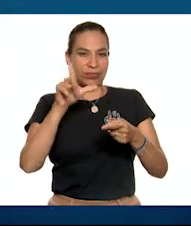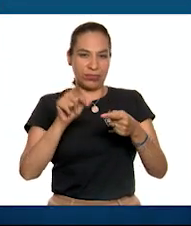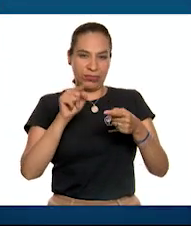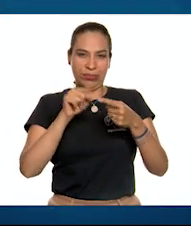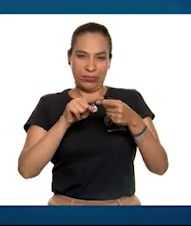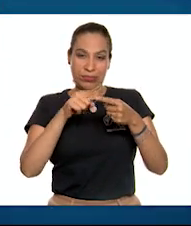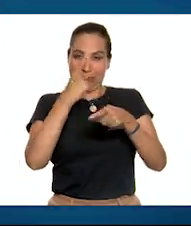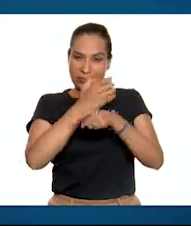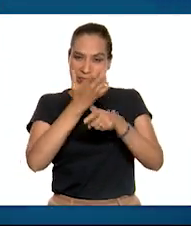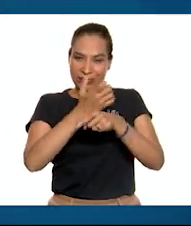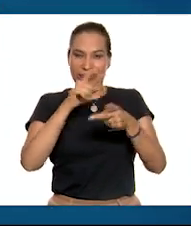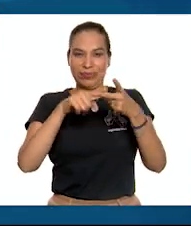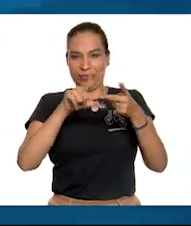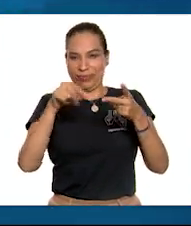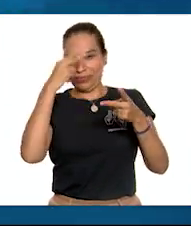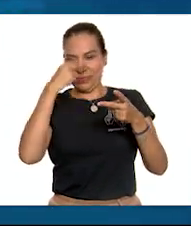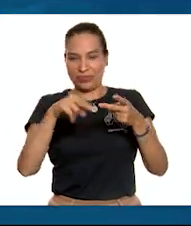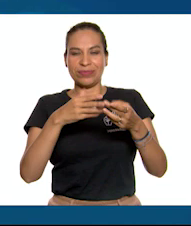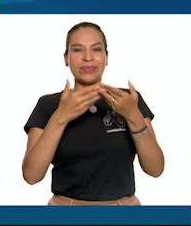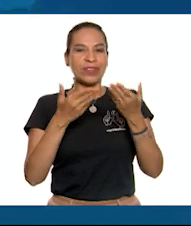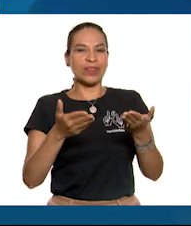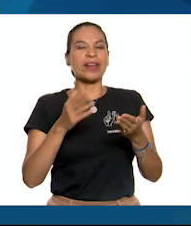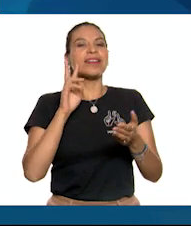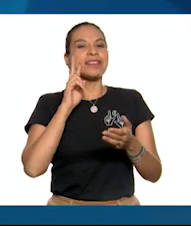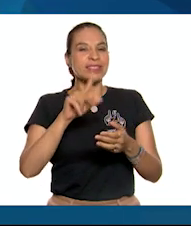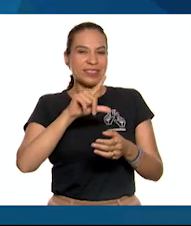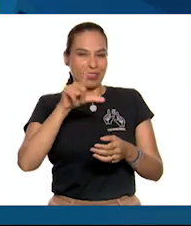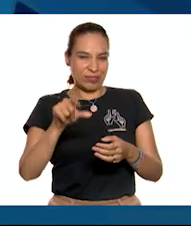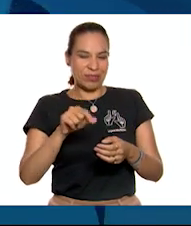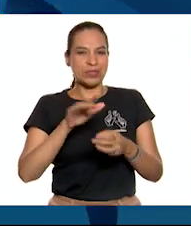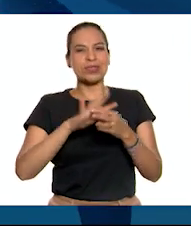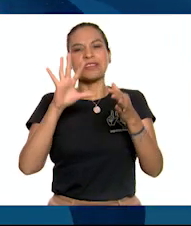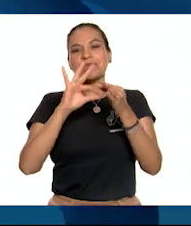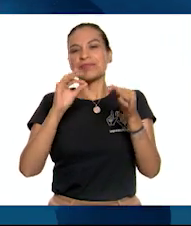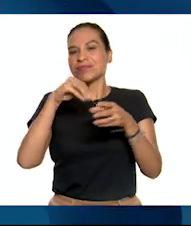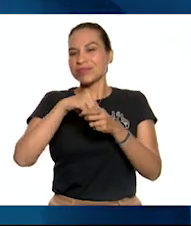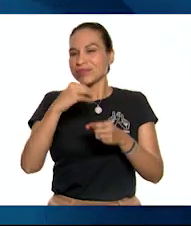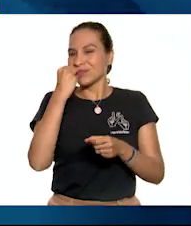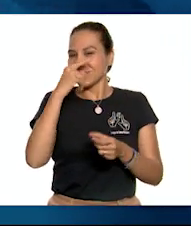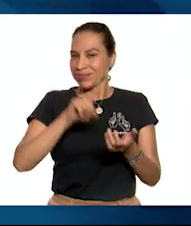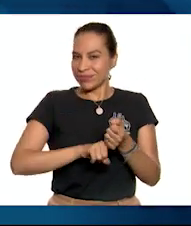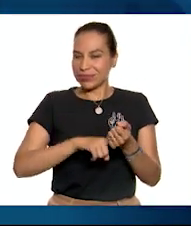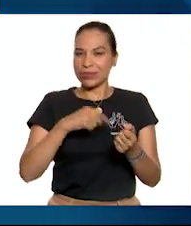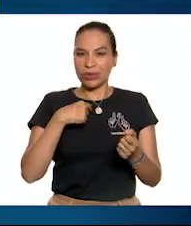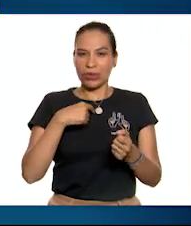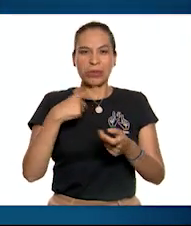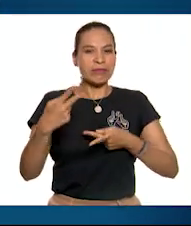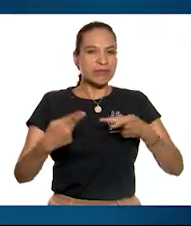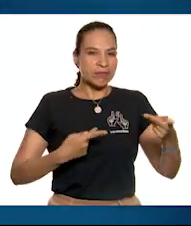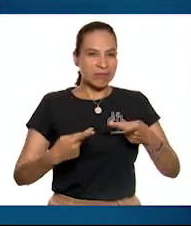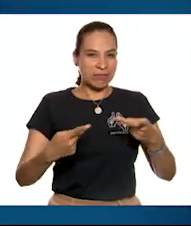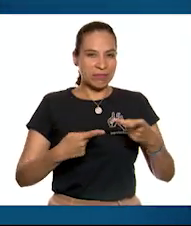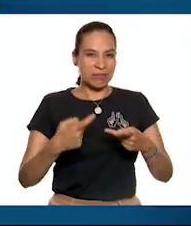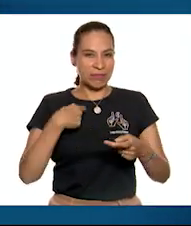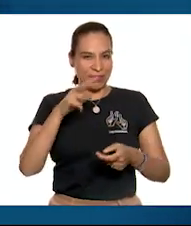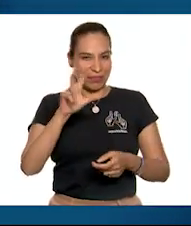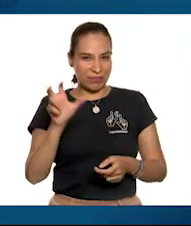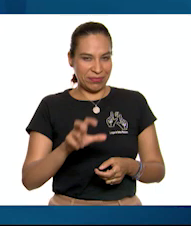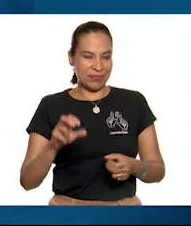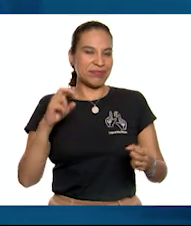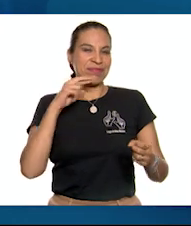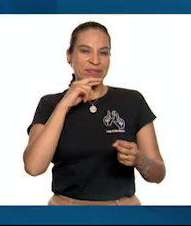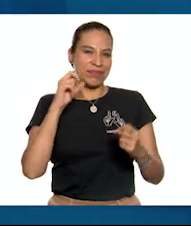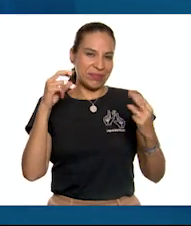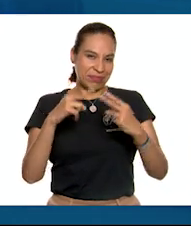Estados Unidos. Nos vemos pronto para seguir contando algunos secretos de la comida. Yo me voy a preparar mis pizzas. ¡Hasta